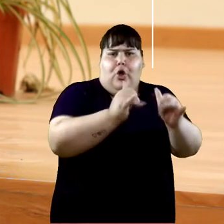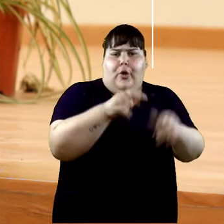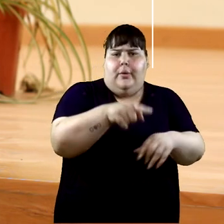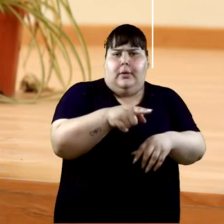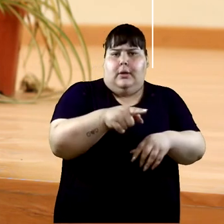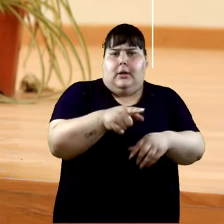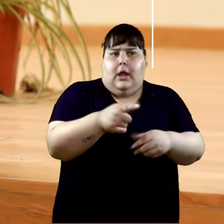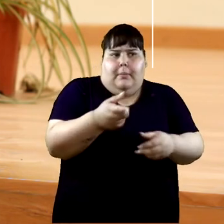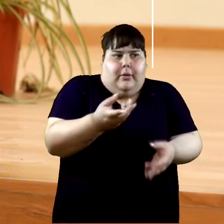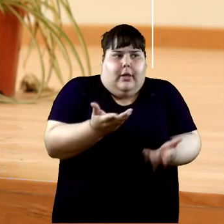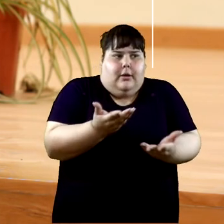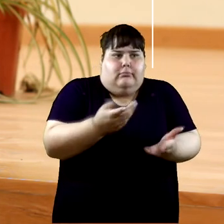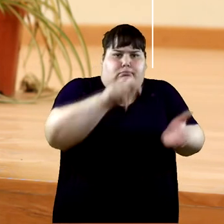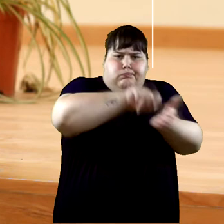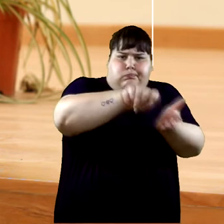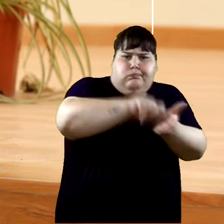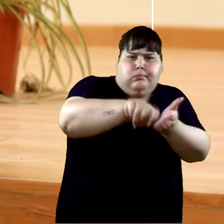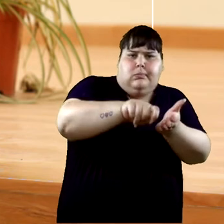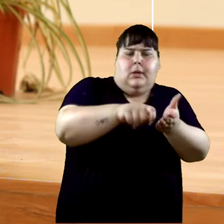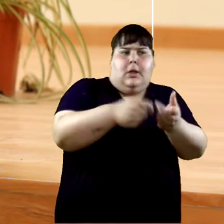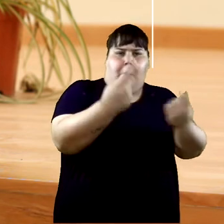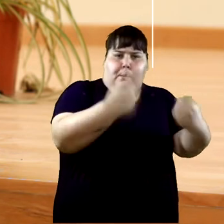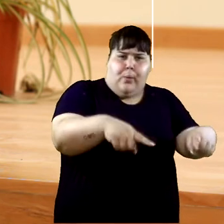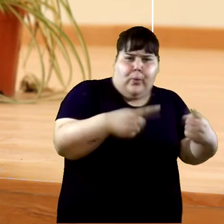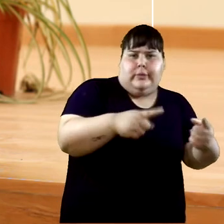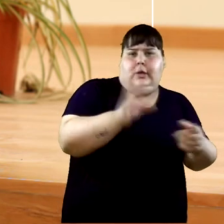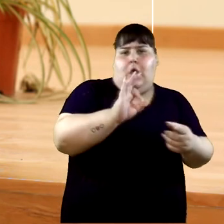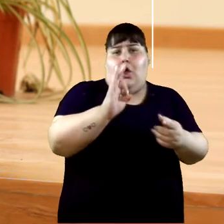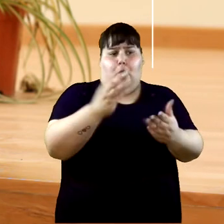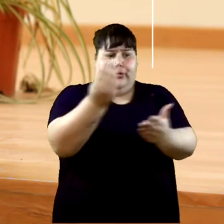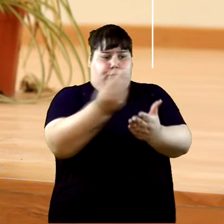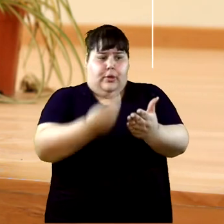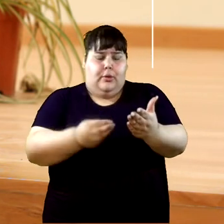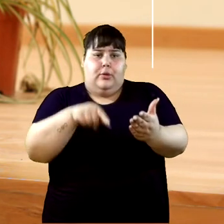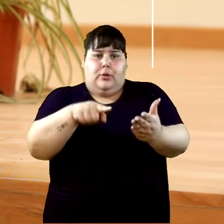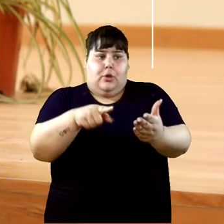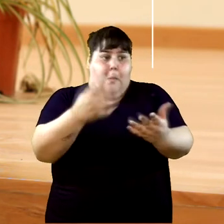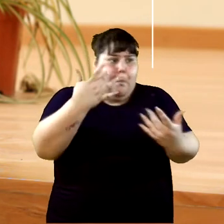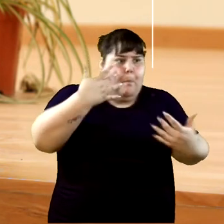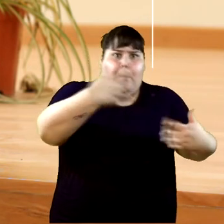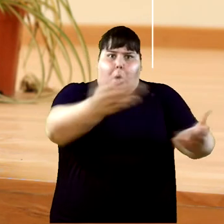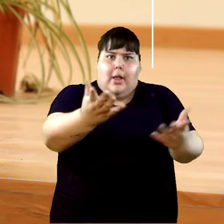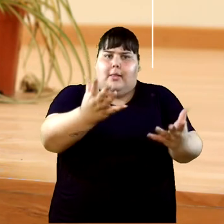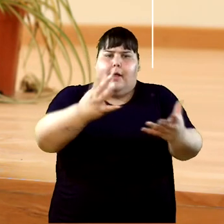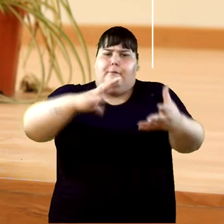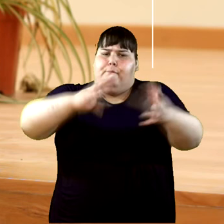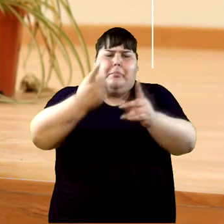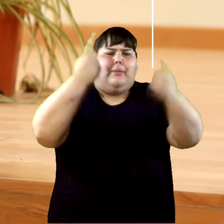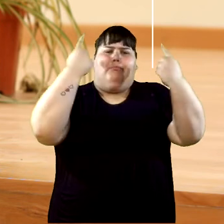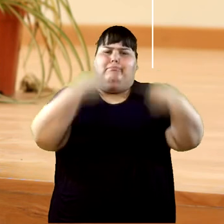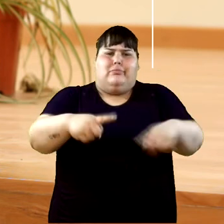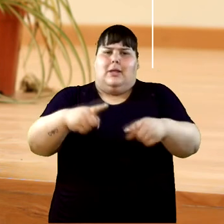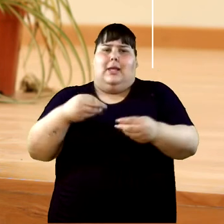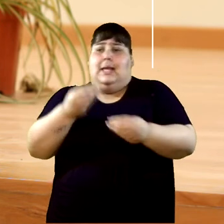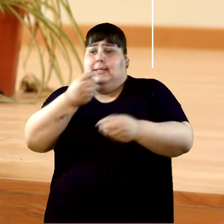producción de una letra o un dibujo hace decir de un modo distinto a